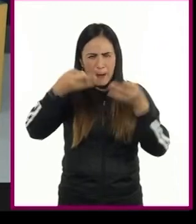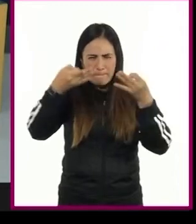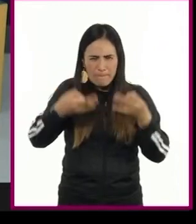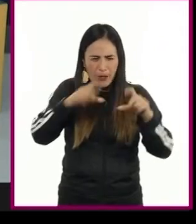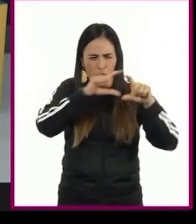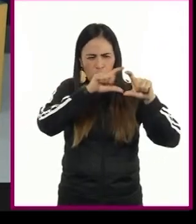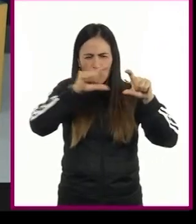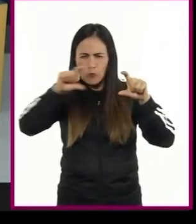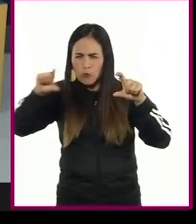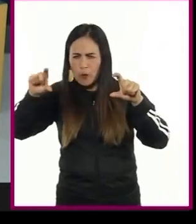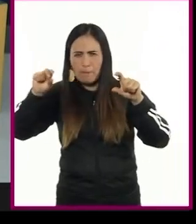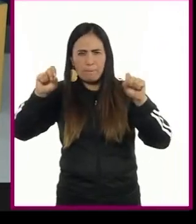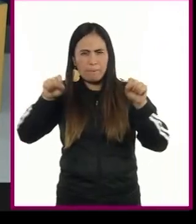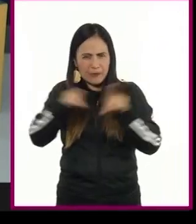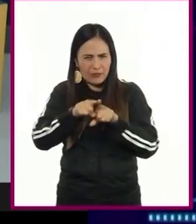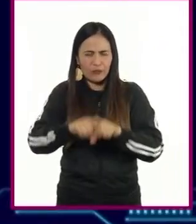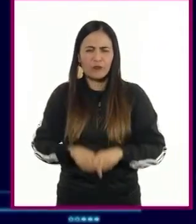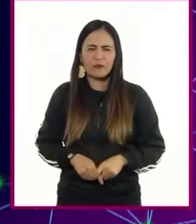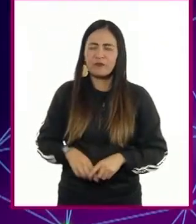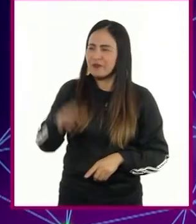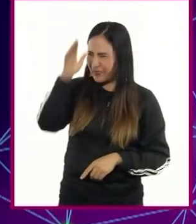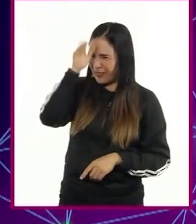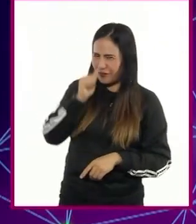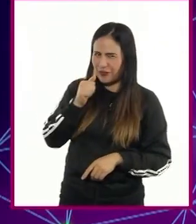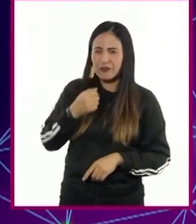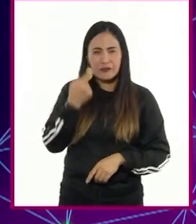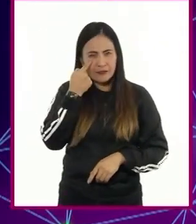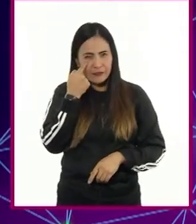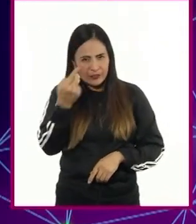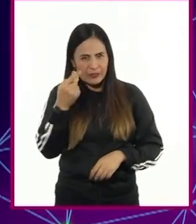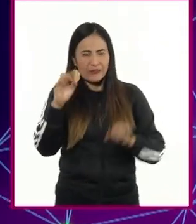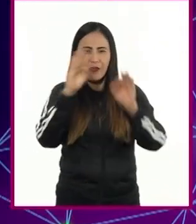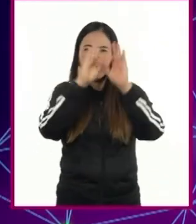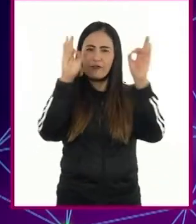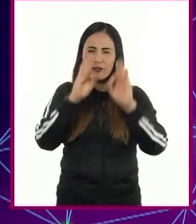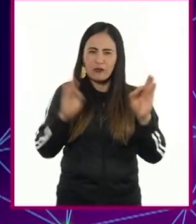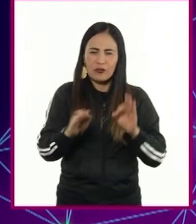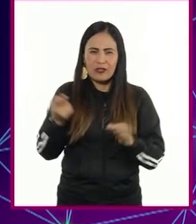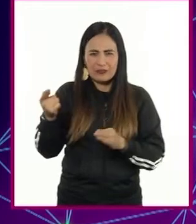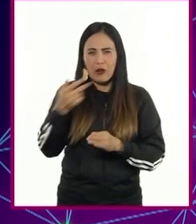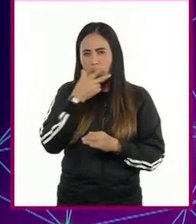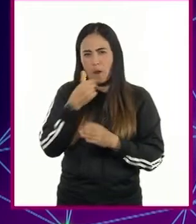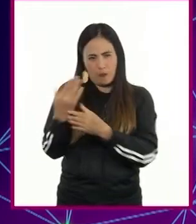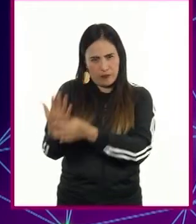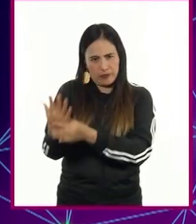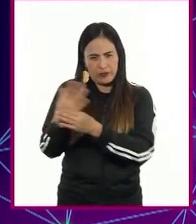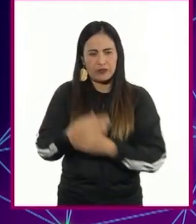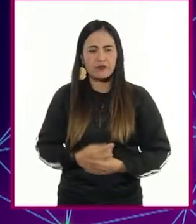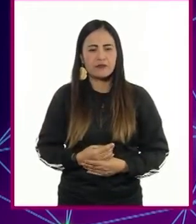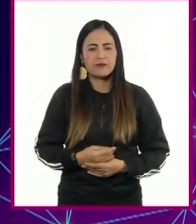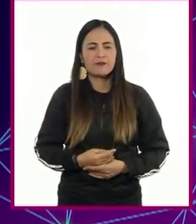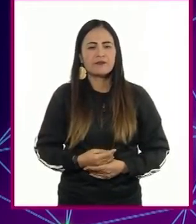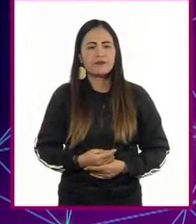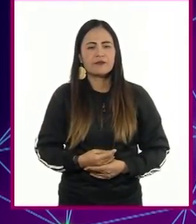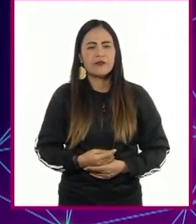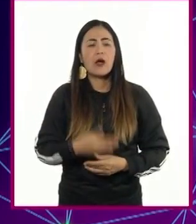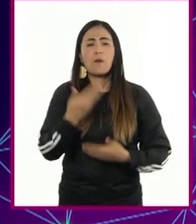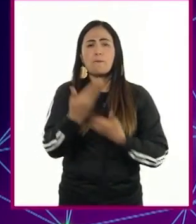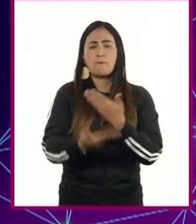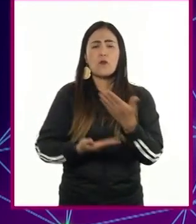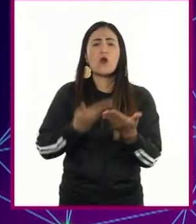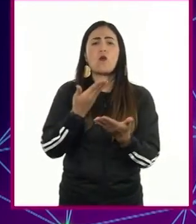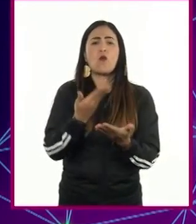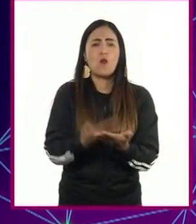gusto, maestro. Alumnas y alumnos, observen las figuras que nos sugiere el maestro Pacioli y la forma en que propuso en esa